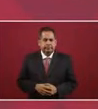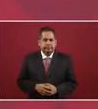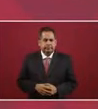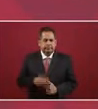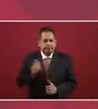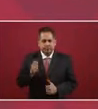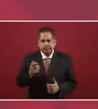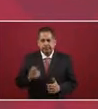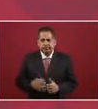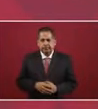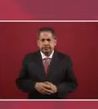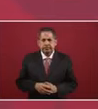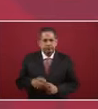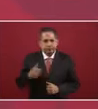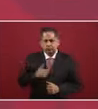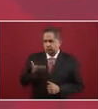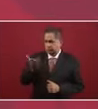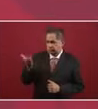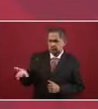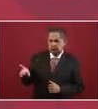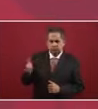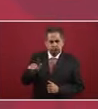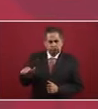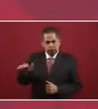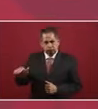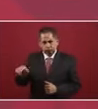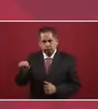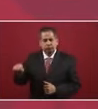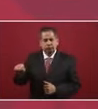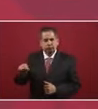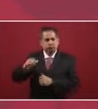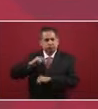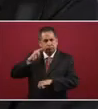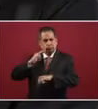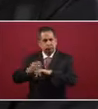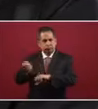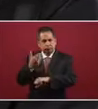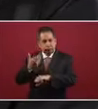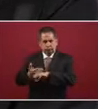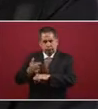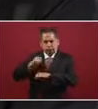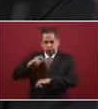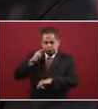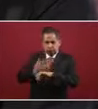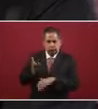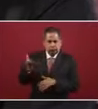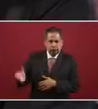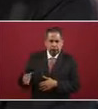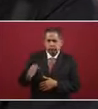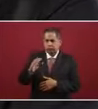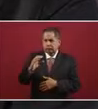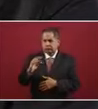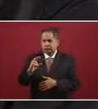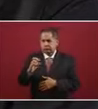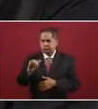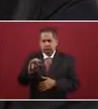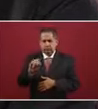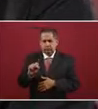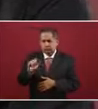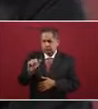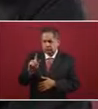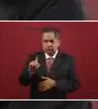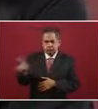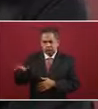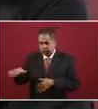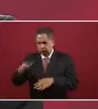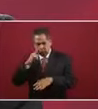es pedirle al general secretario, Luis Crescencio Sandoval, que